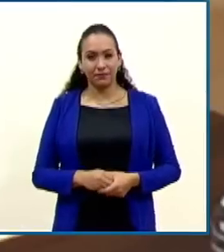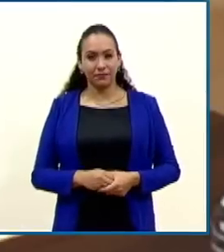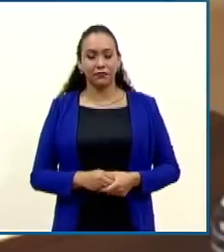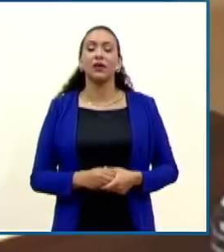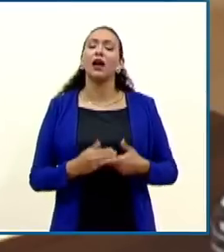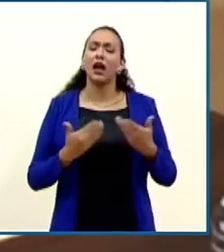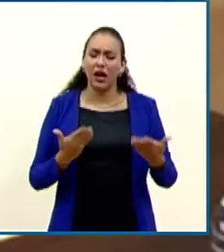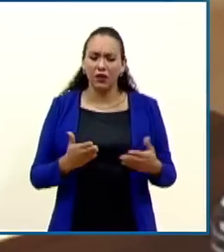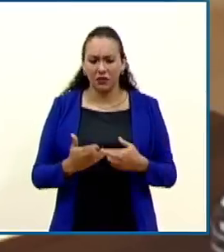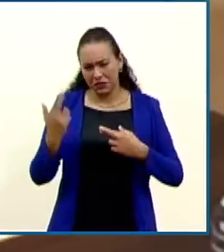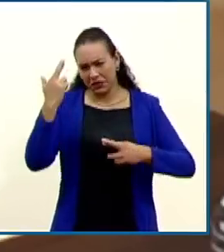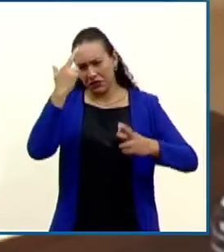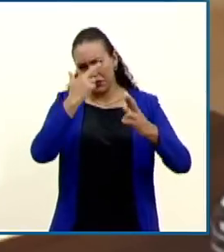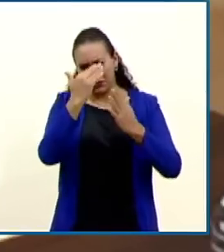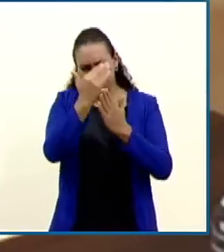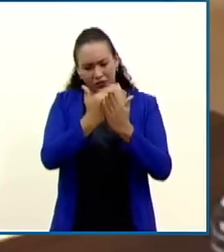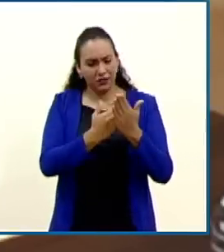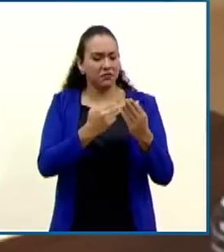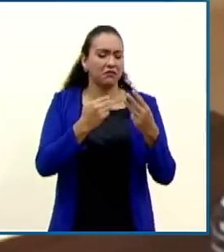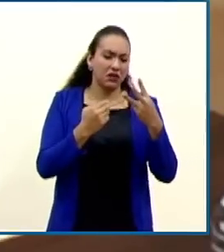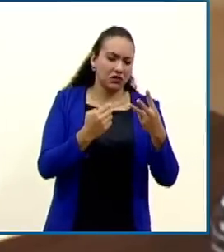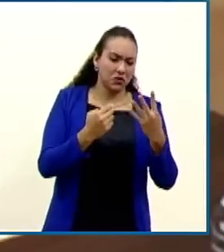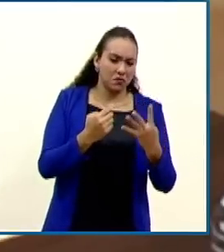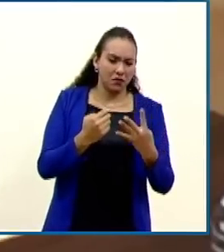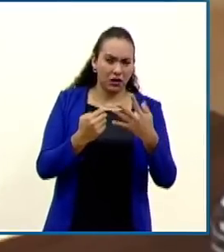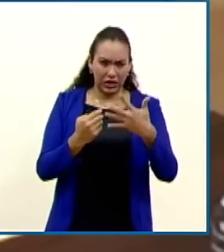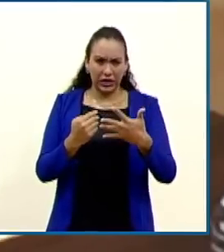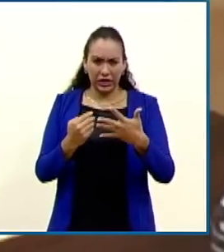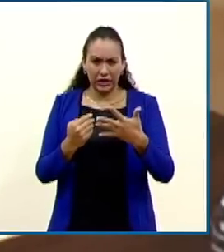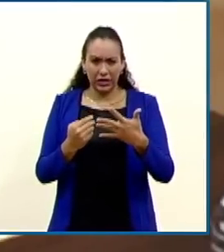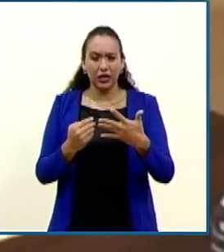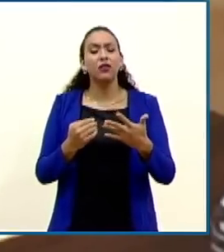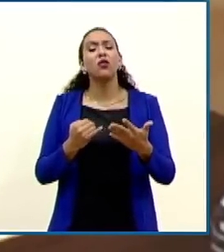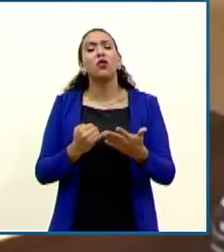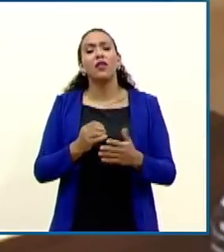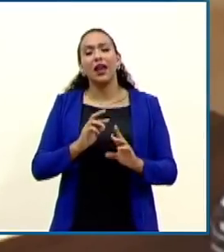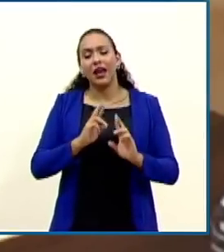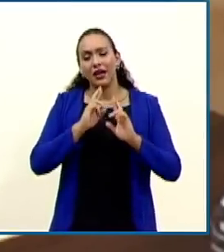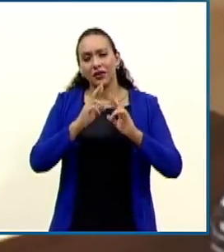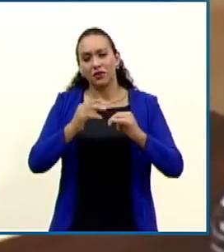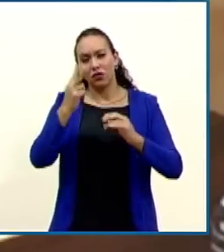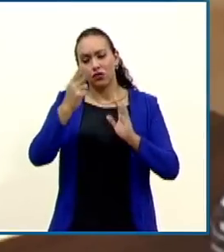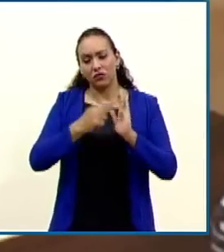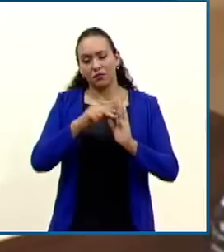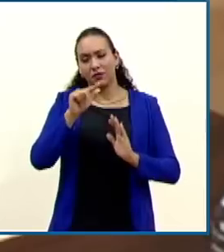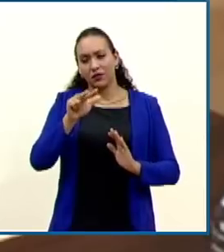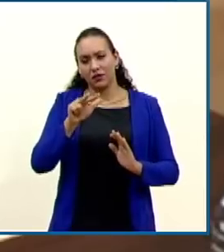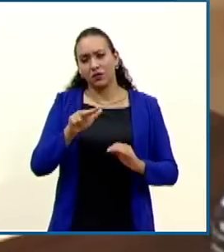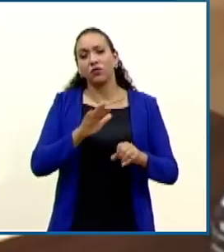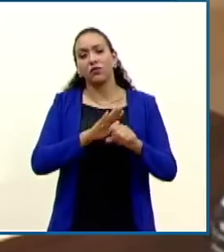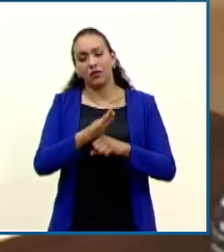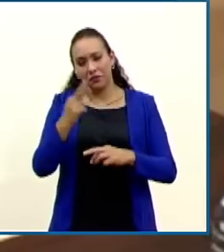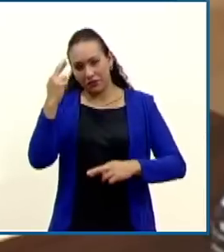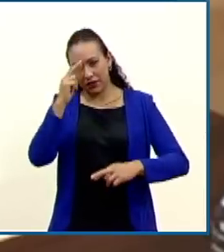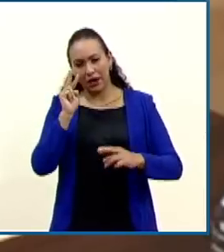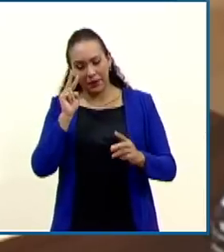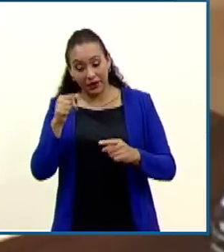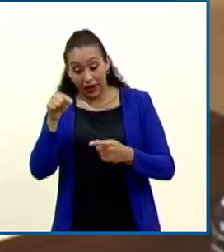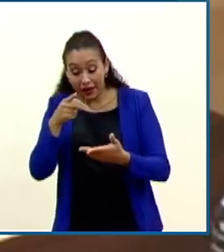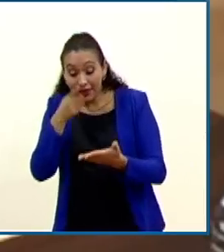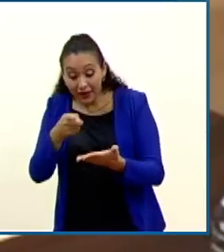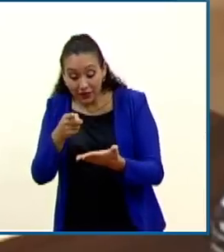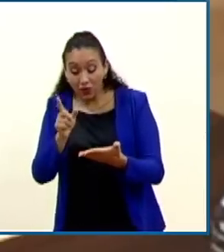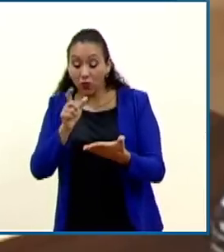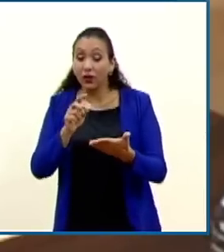se actualizan los elementos tercero, cuarto y quinto de la jurisprudencia 21 de 2018, al no acreditarse el uso de estereotipos de género que impliquen